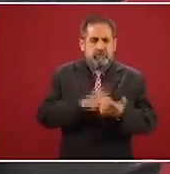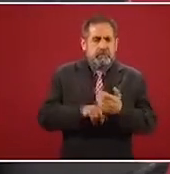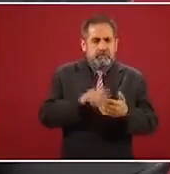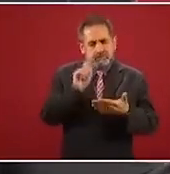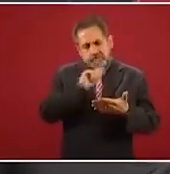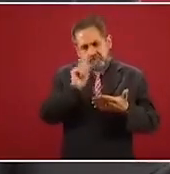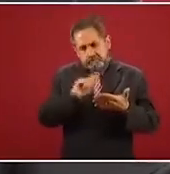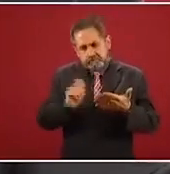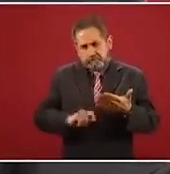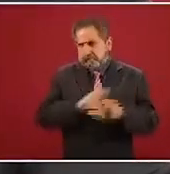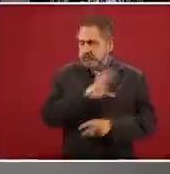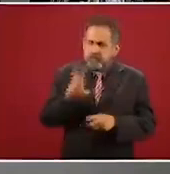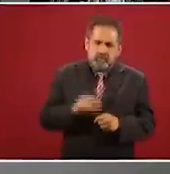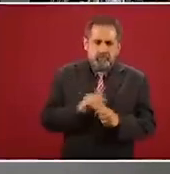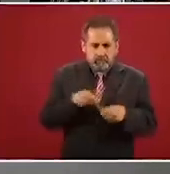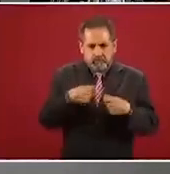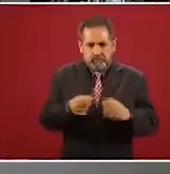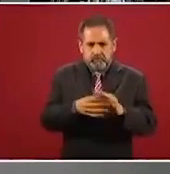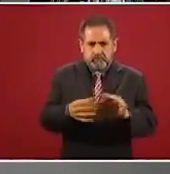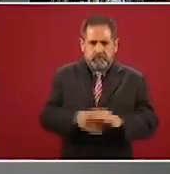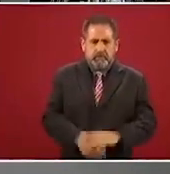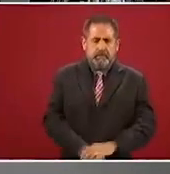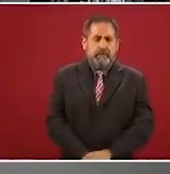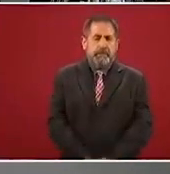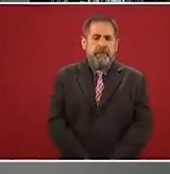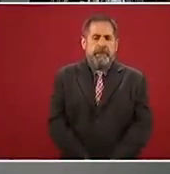de su formato.